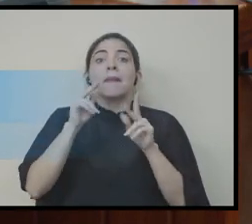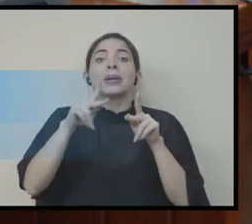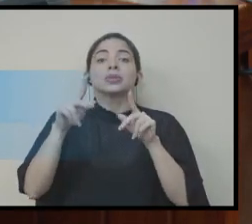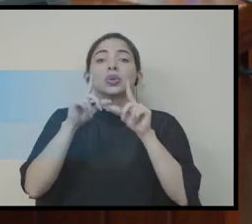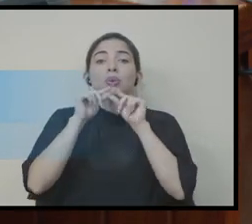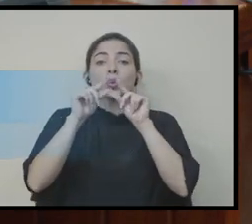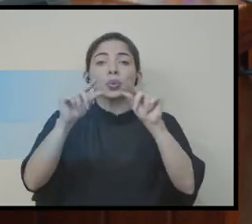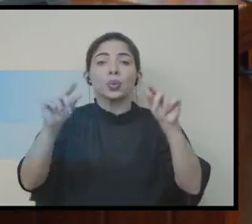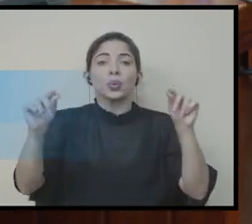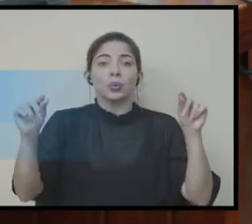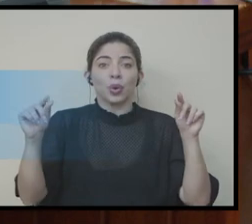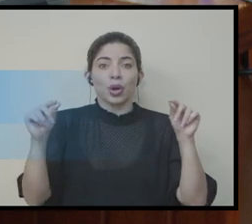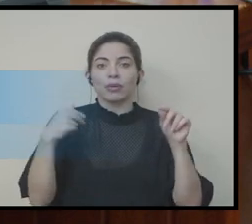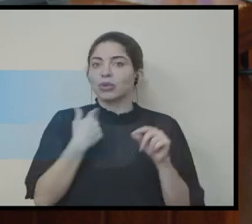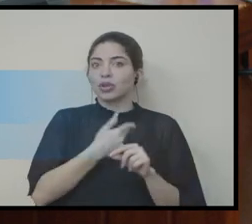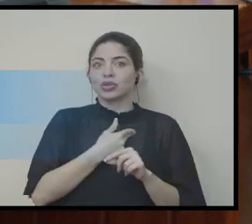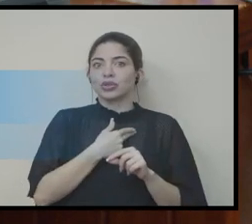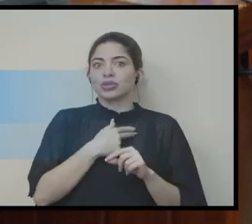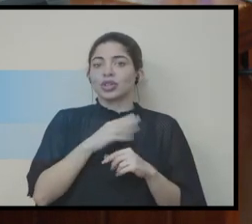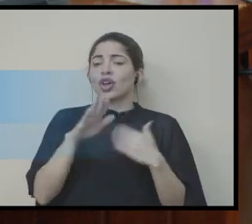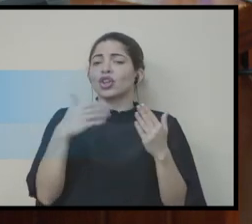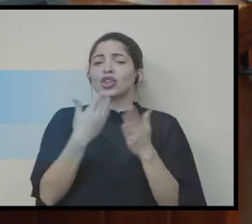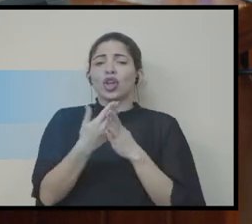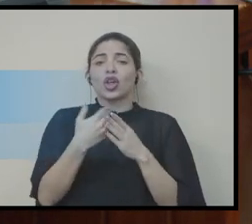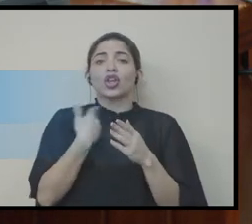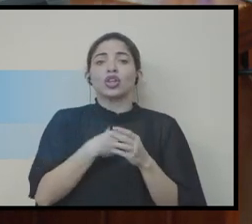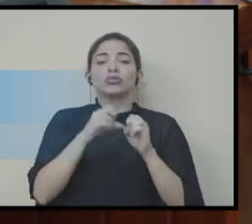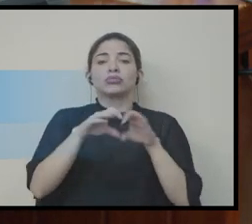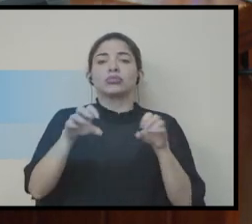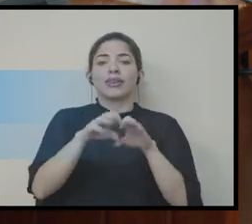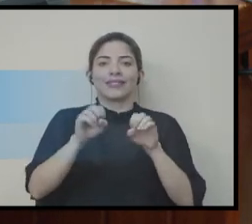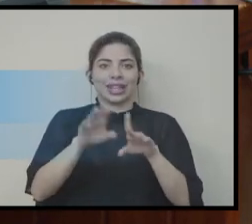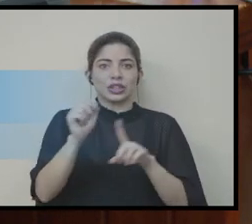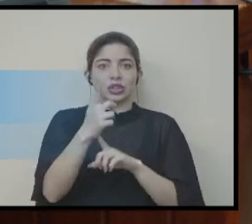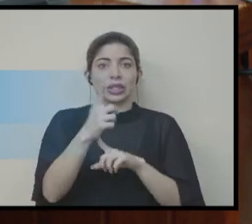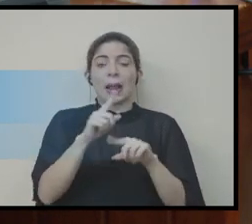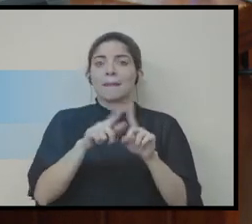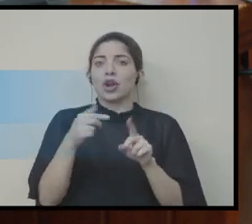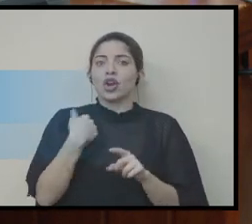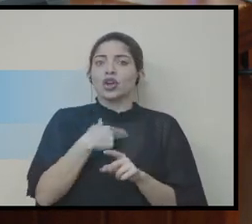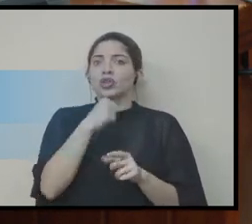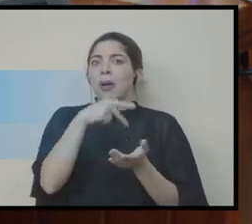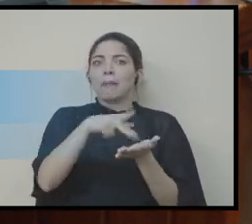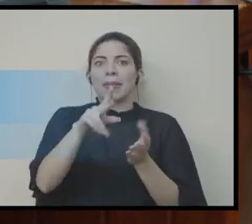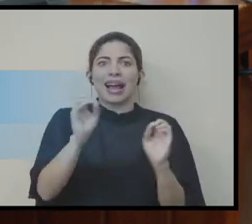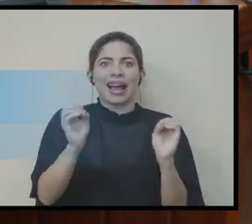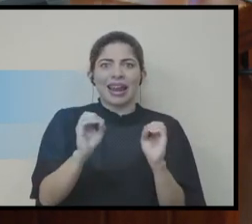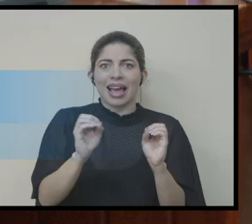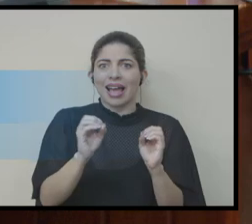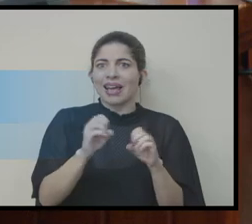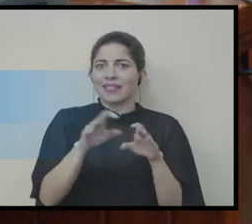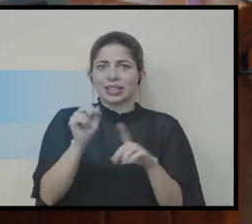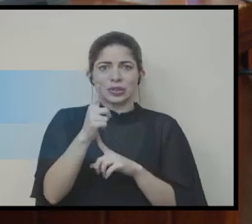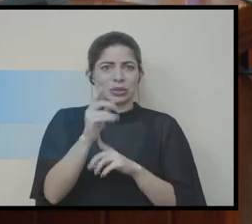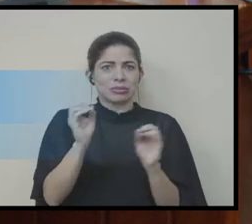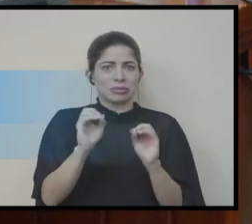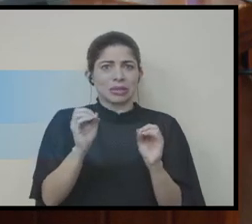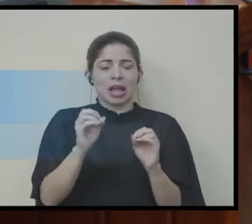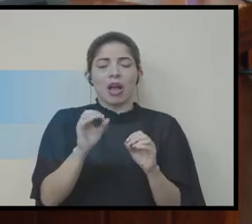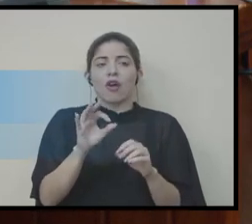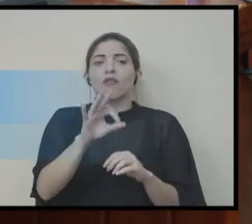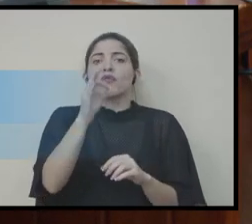boca, digamos, no, o sea, todo lo comunicábamos en redes, pero no fue como que pagamos mucho en redes ni nada así, por